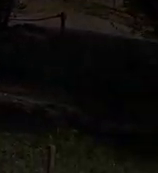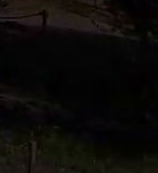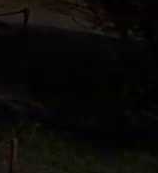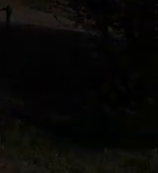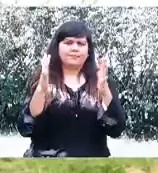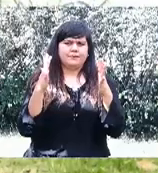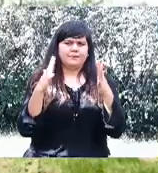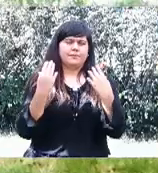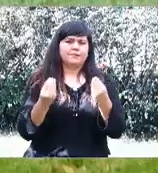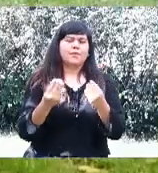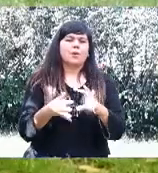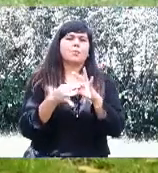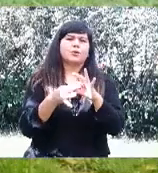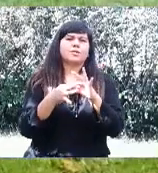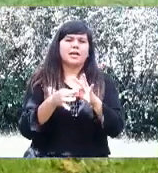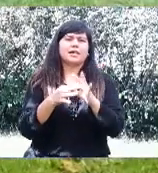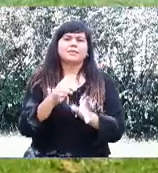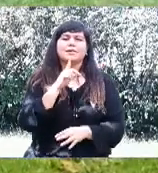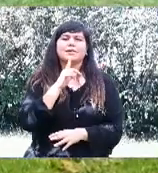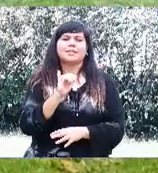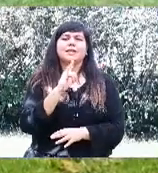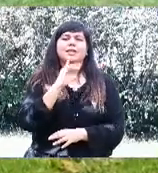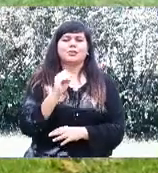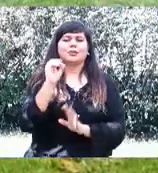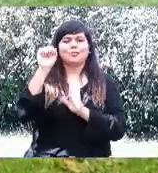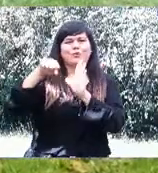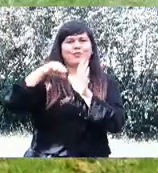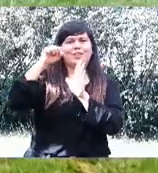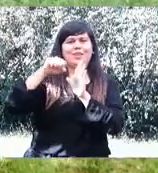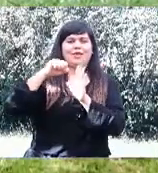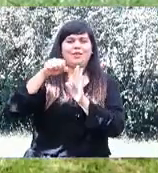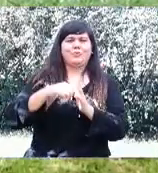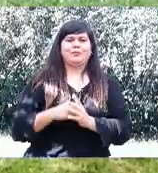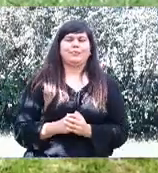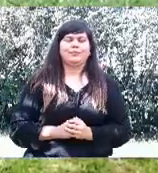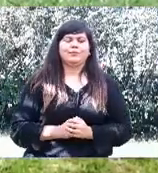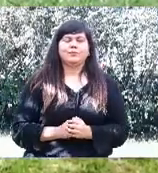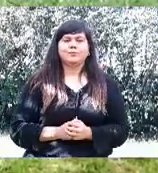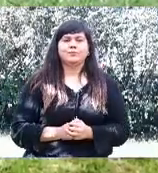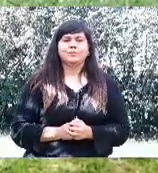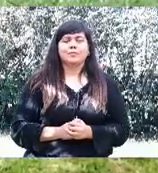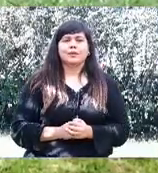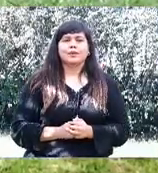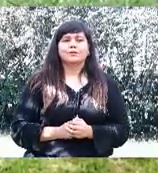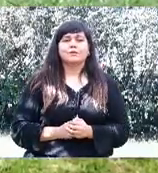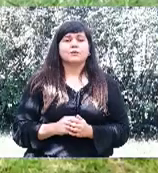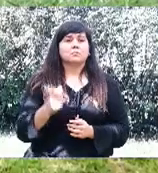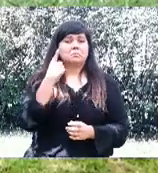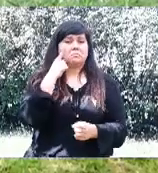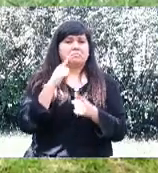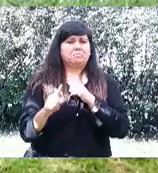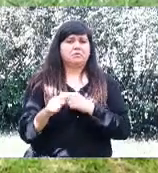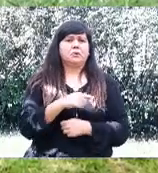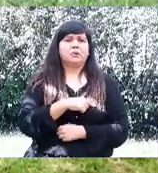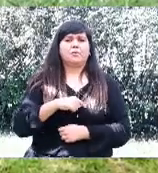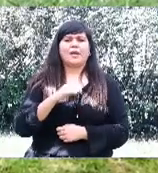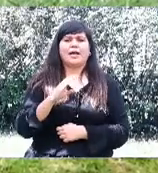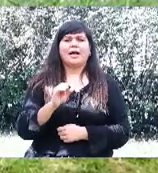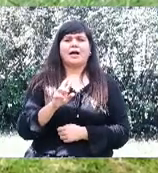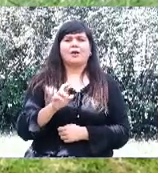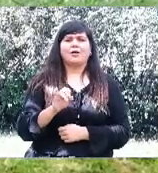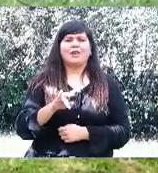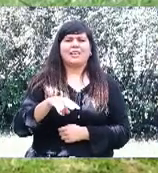mismos Muchas gracias a titoo por la edición de ese video e para los que no me conocen Mi nombre es Carolina